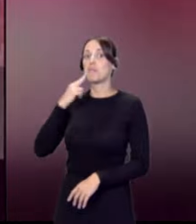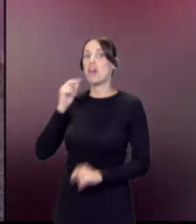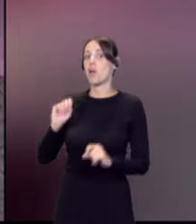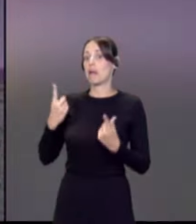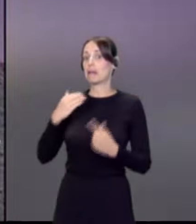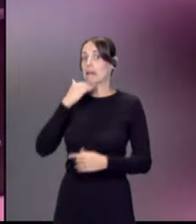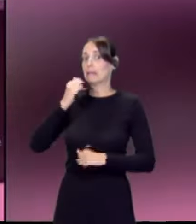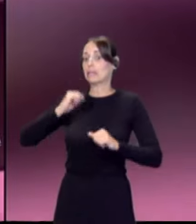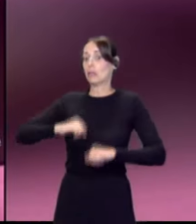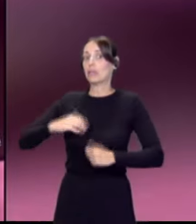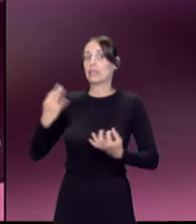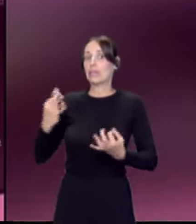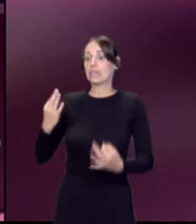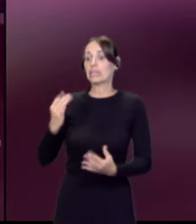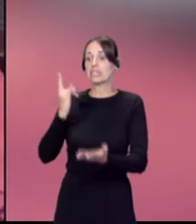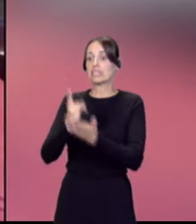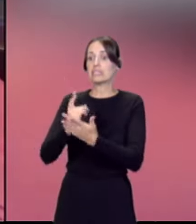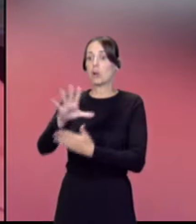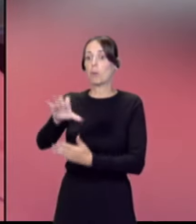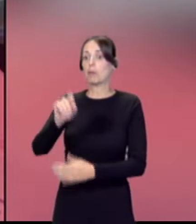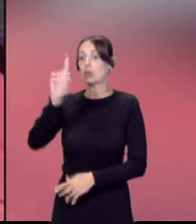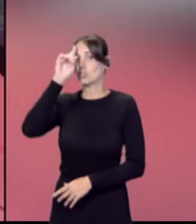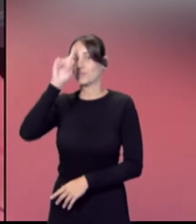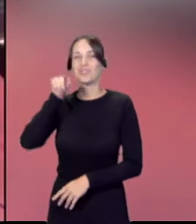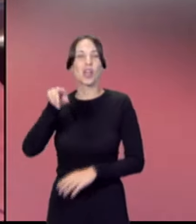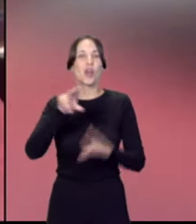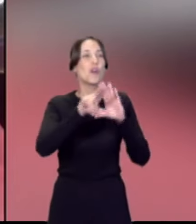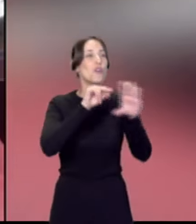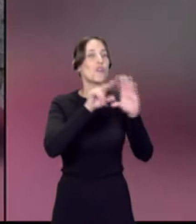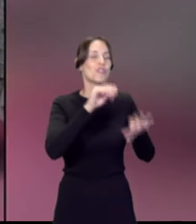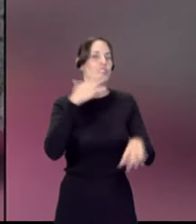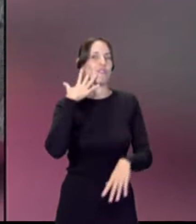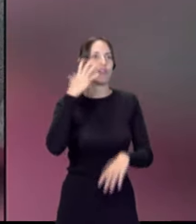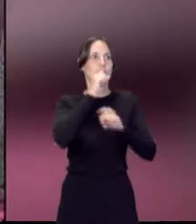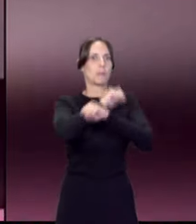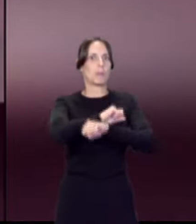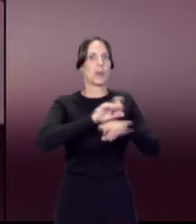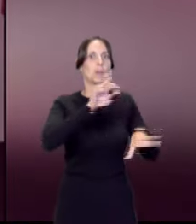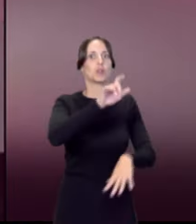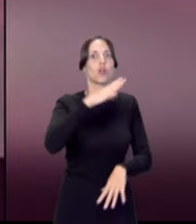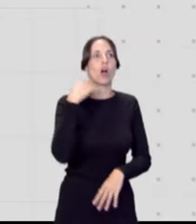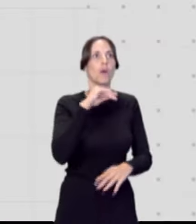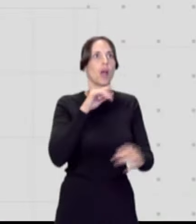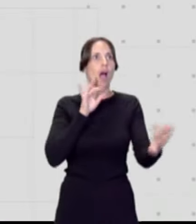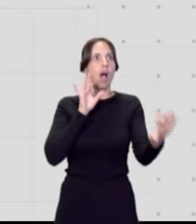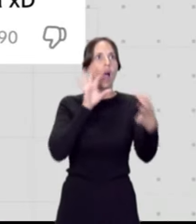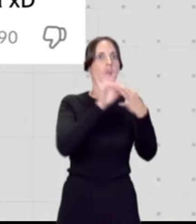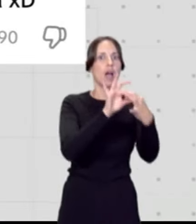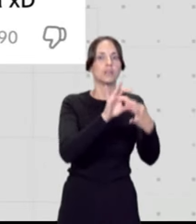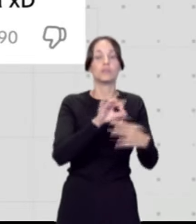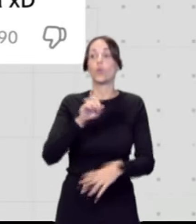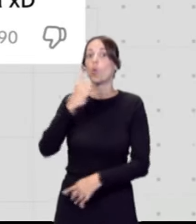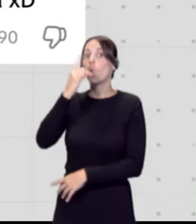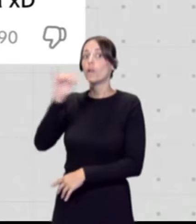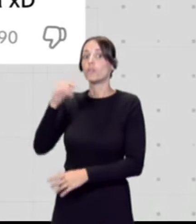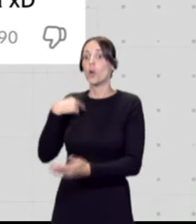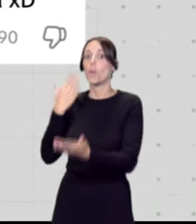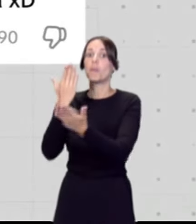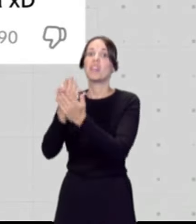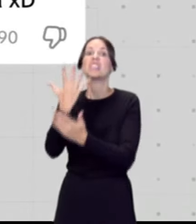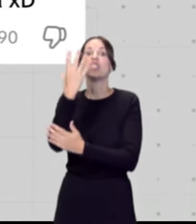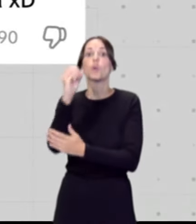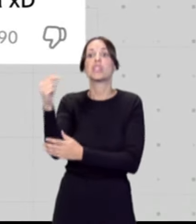no saber comprar en una carnicería. Es el vídeo viral con el que muchos jóvenes se han sentido identificados. Una vez pedí 50 gramos de queso y me dieron